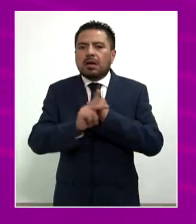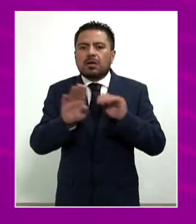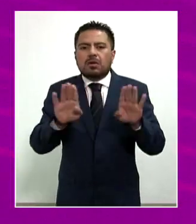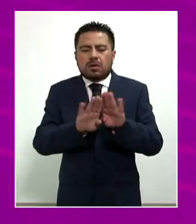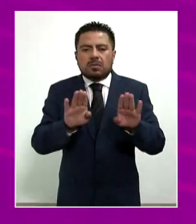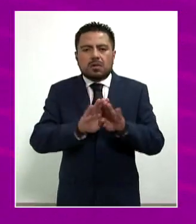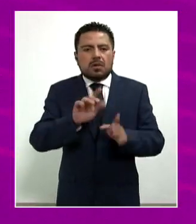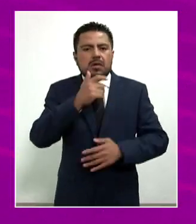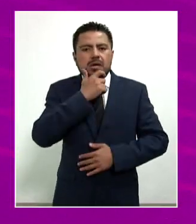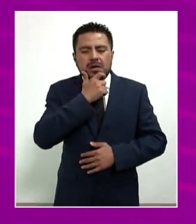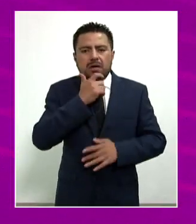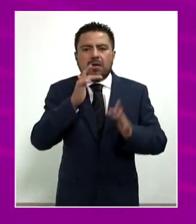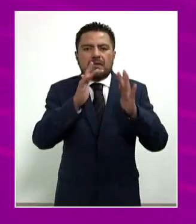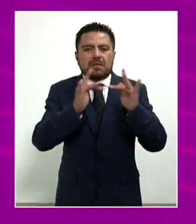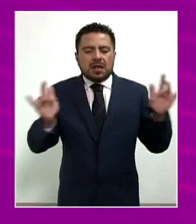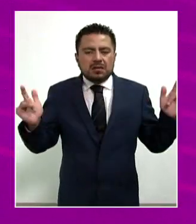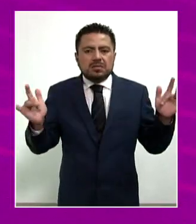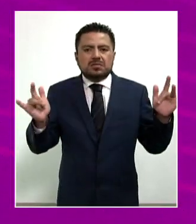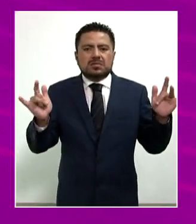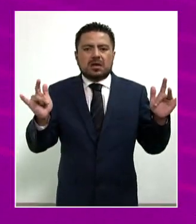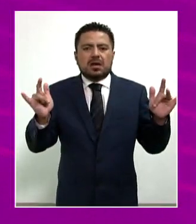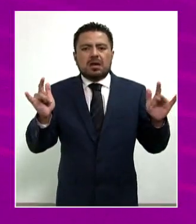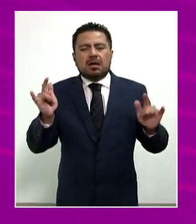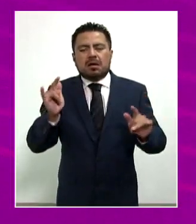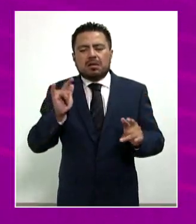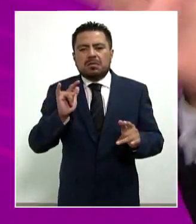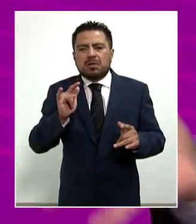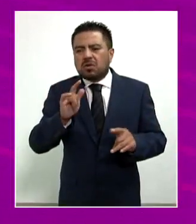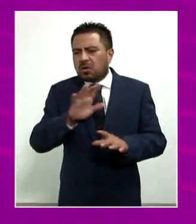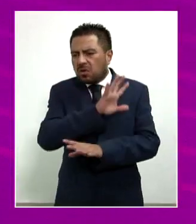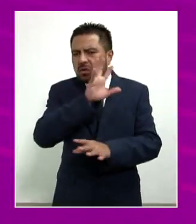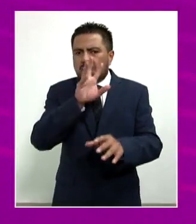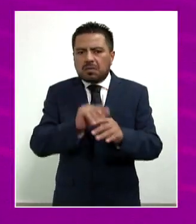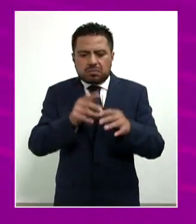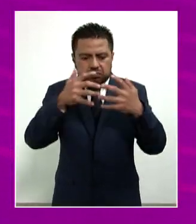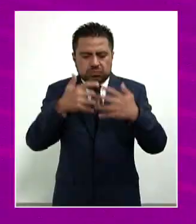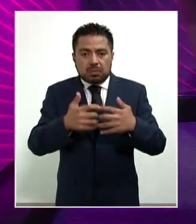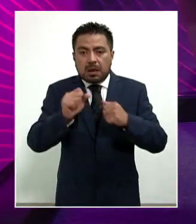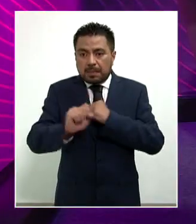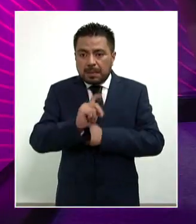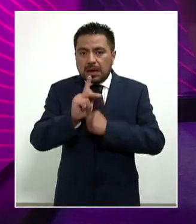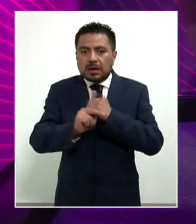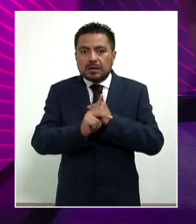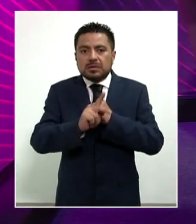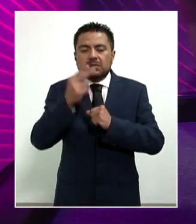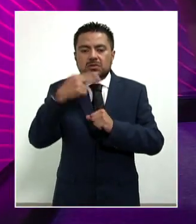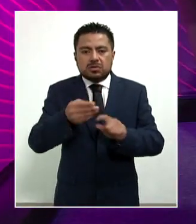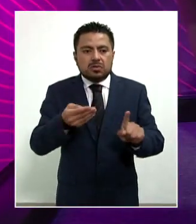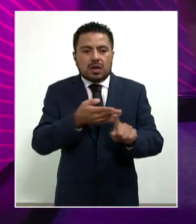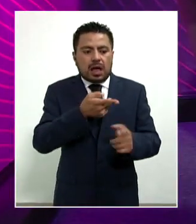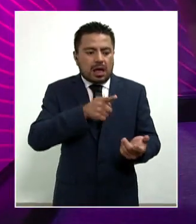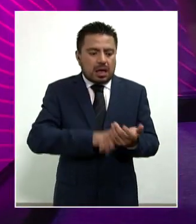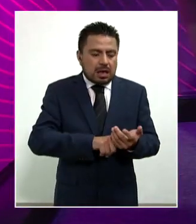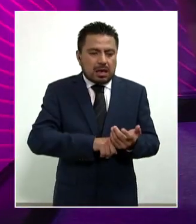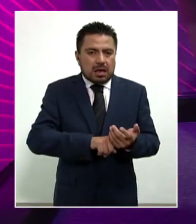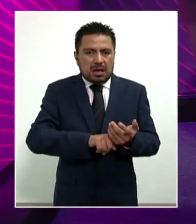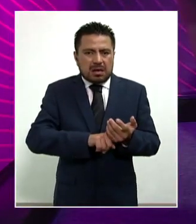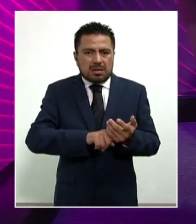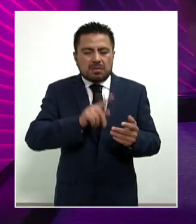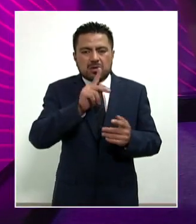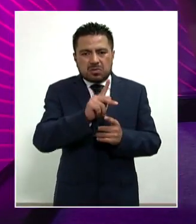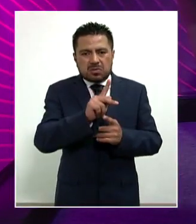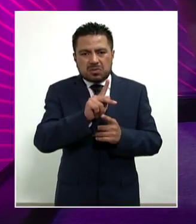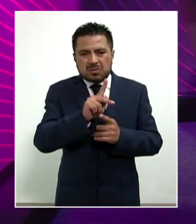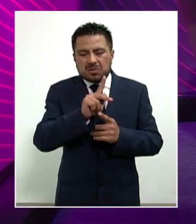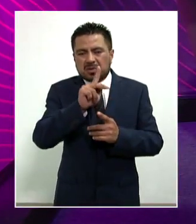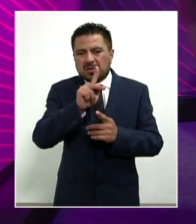Reino Unido o Francia, por citar unos, de todo lo que produce el país, que se le llama Producto Interno Bruto, o sea, todo lo que produce el